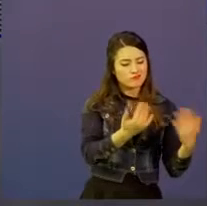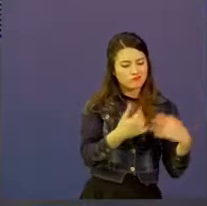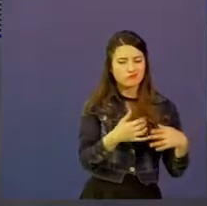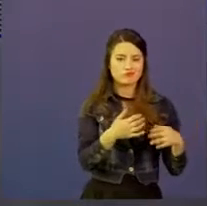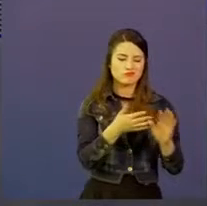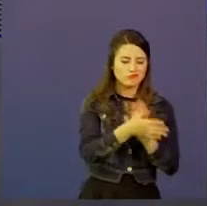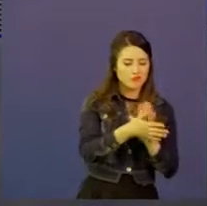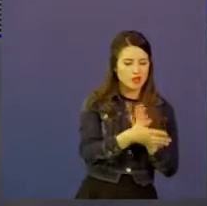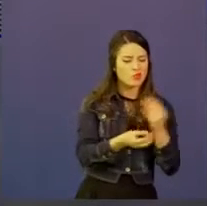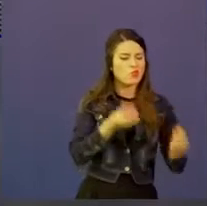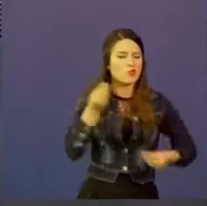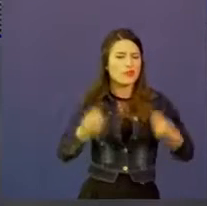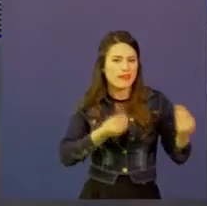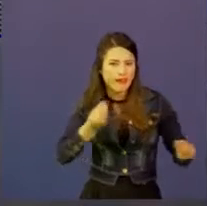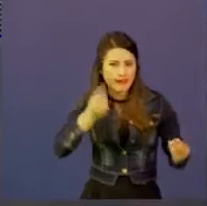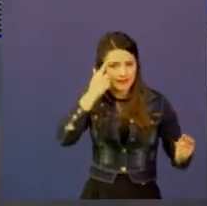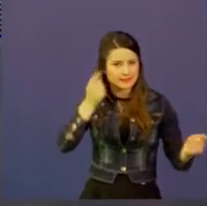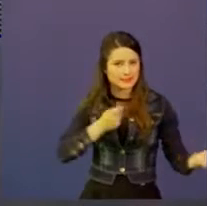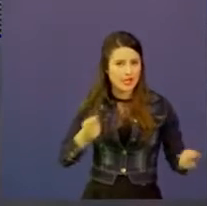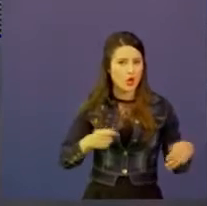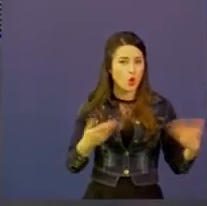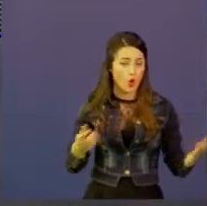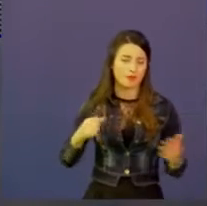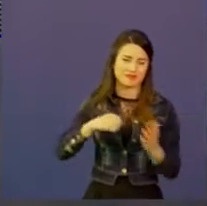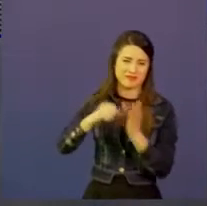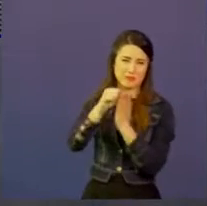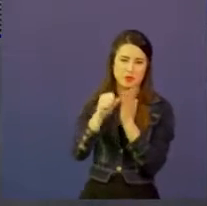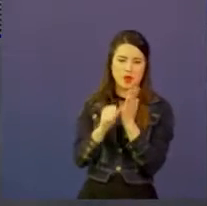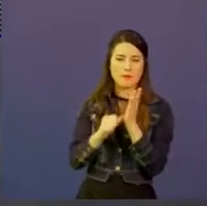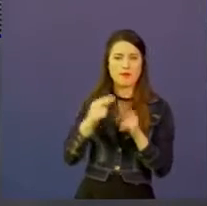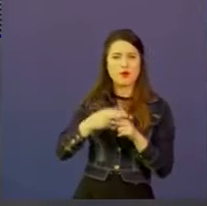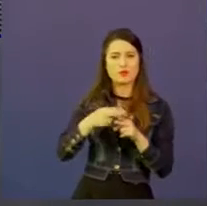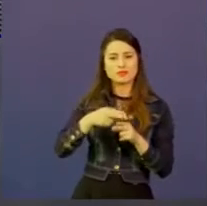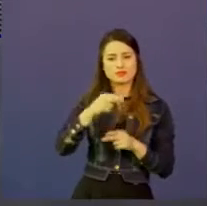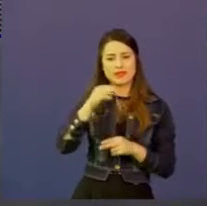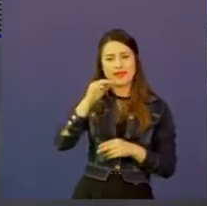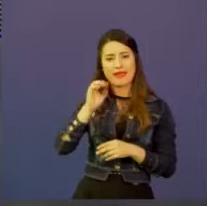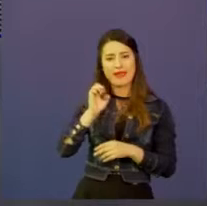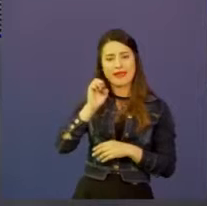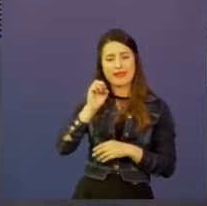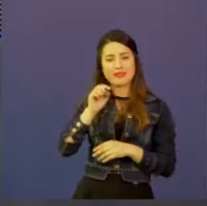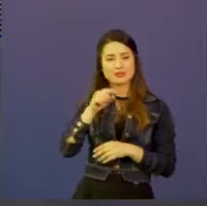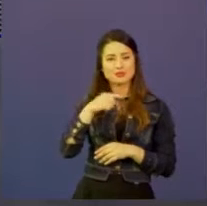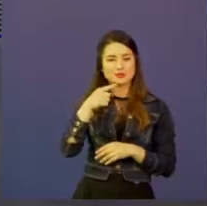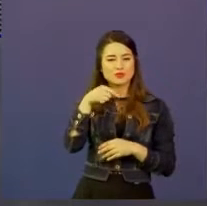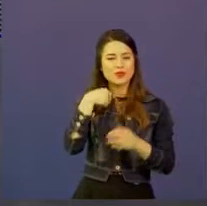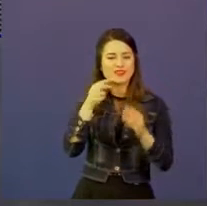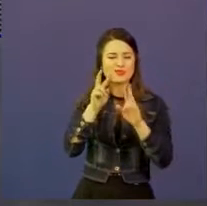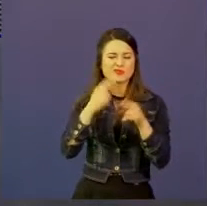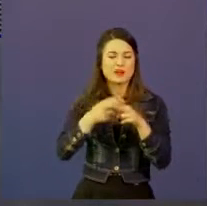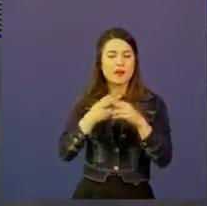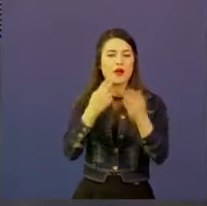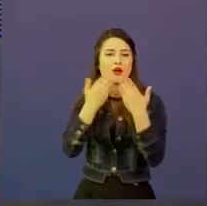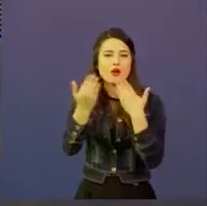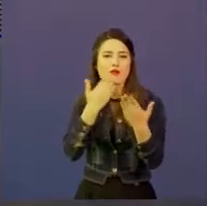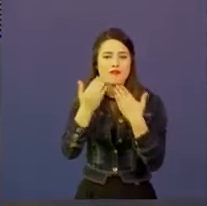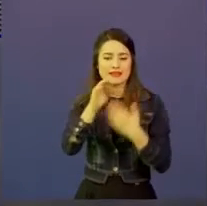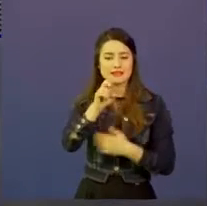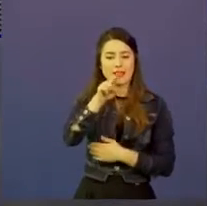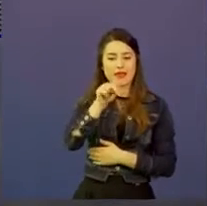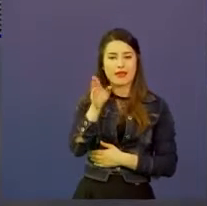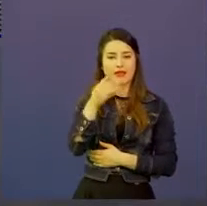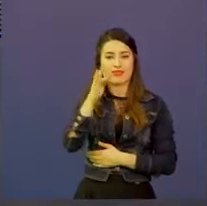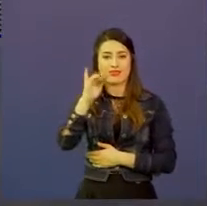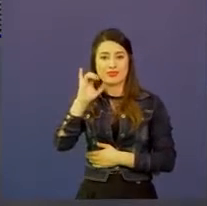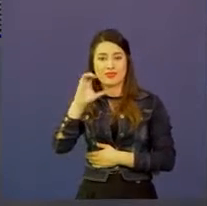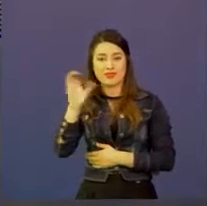unos tips muy sencillos con un programa que tenemos que se llama ENTIC Confío, que es la prevención de riesgos en Internet, cuáles son como unas